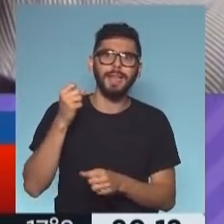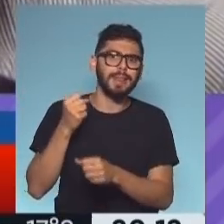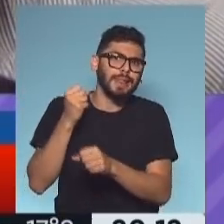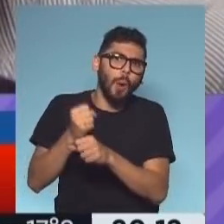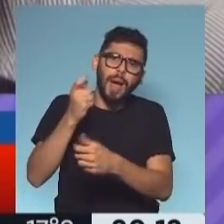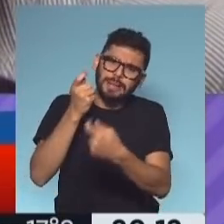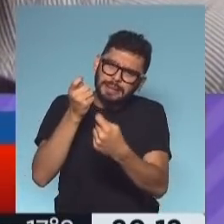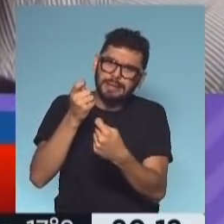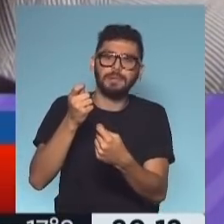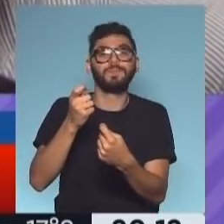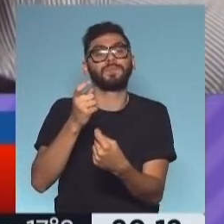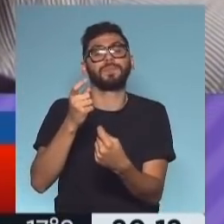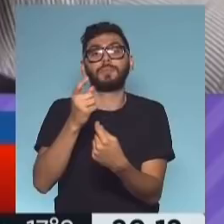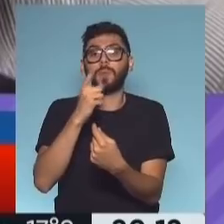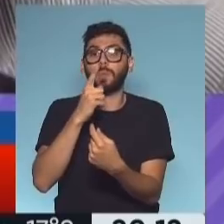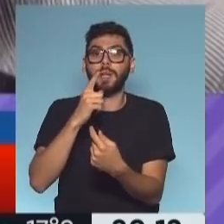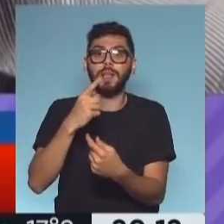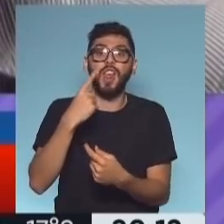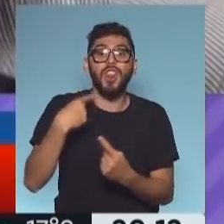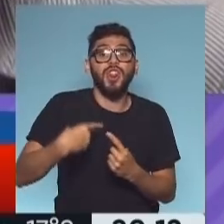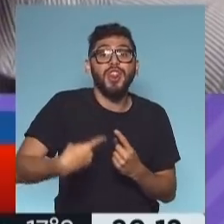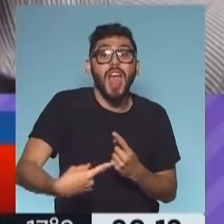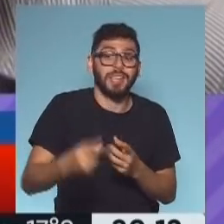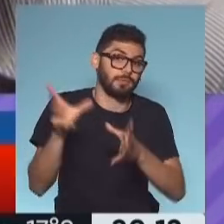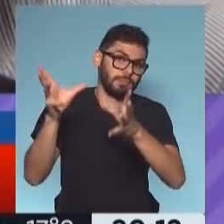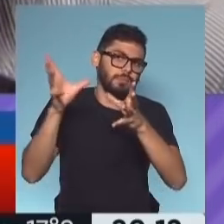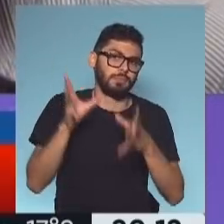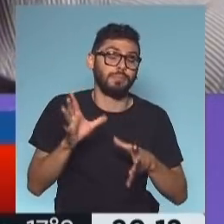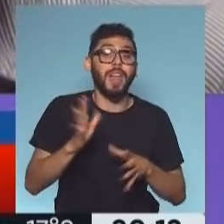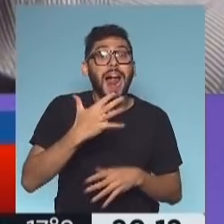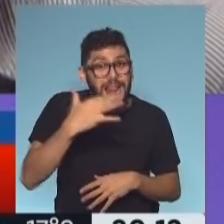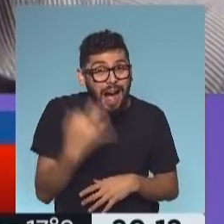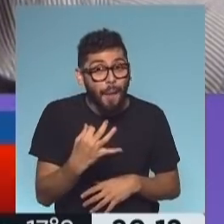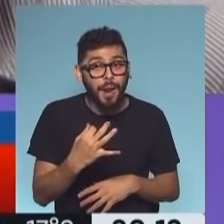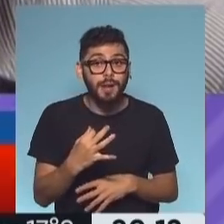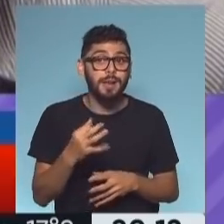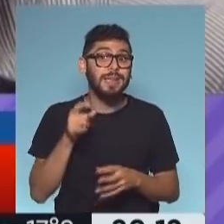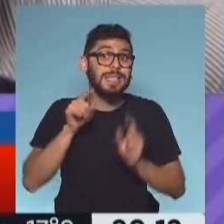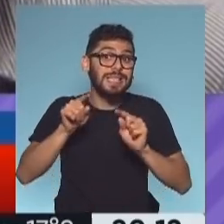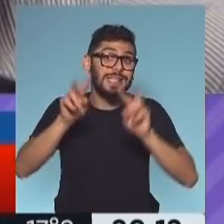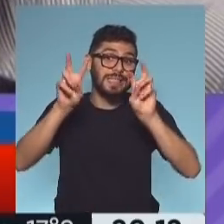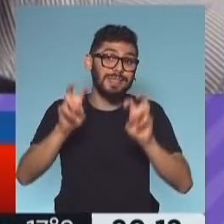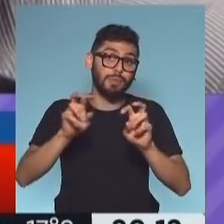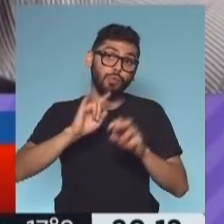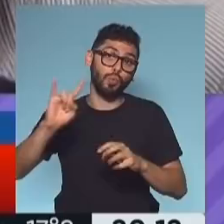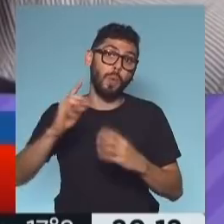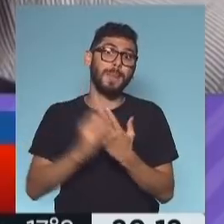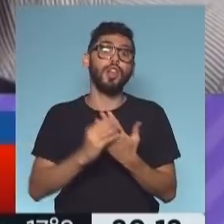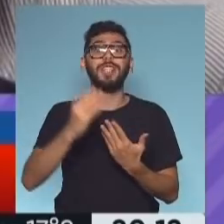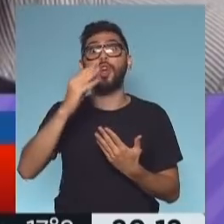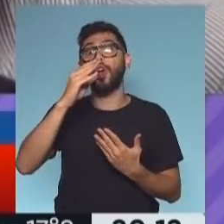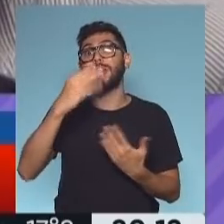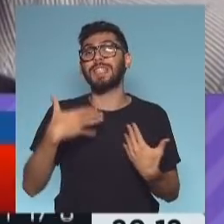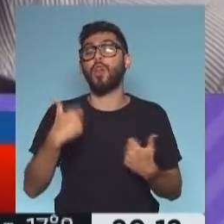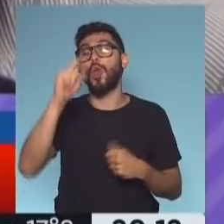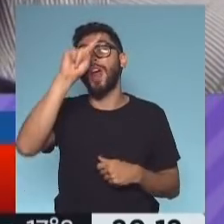agenda vacunas para los próximos días. La verdad es que ya eso es materia del Ministerio de Salud de la Nación y